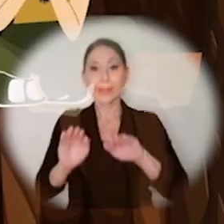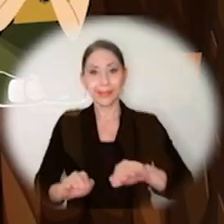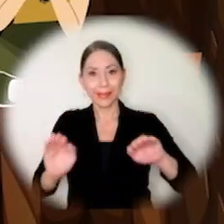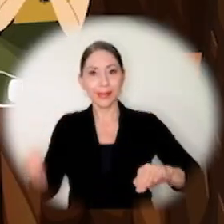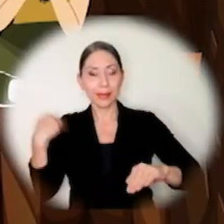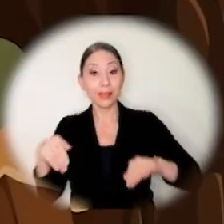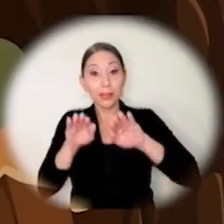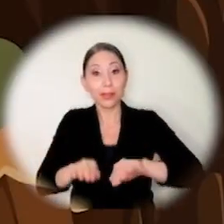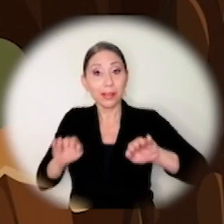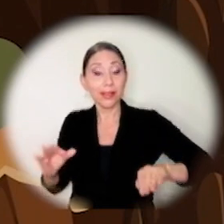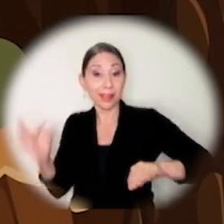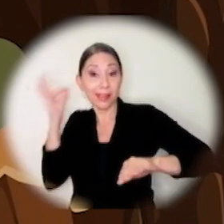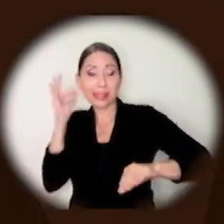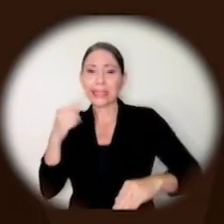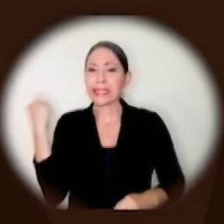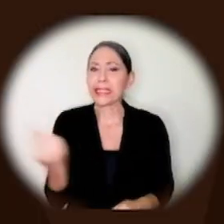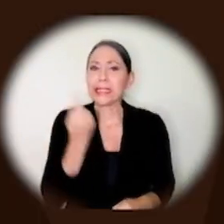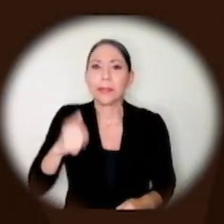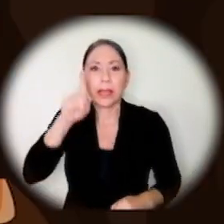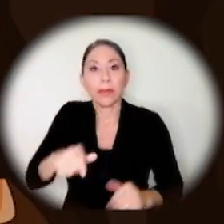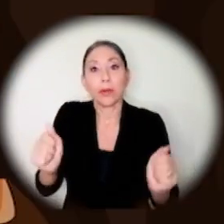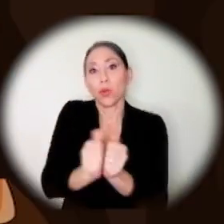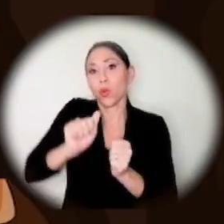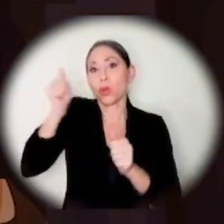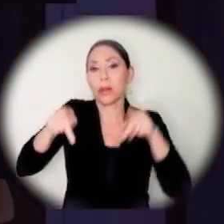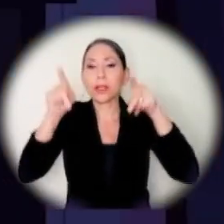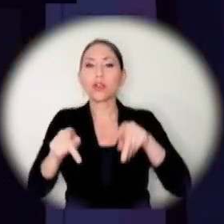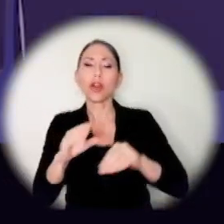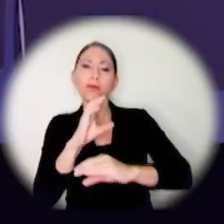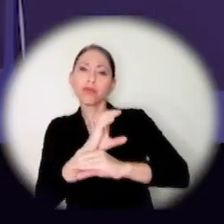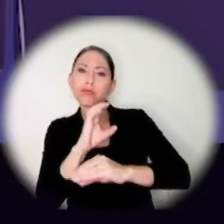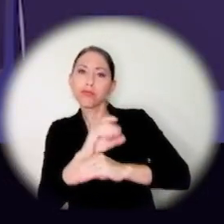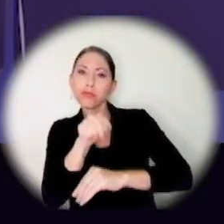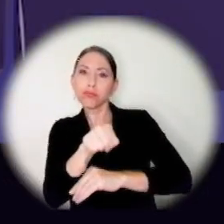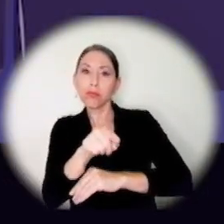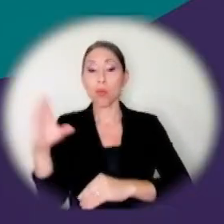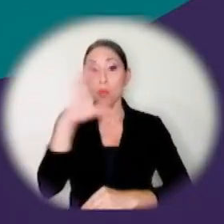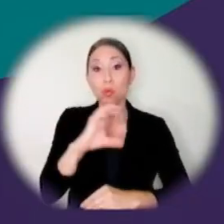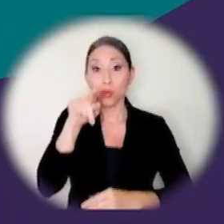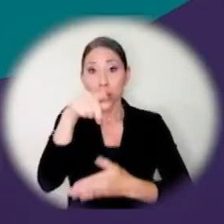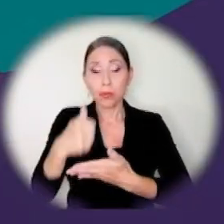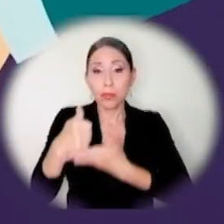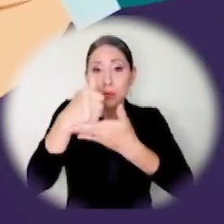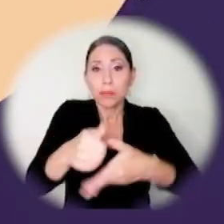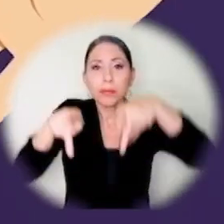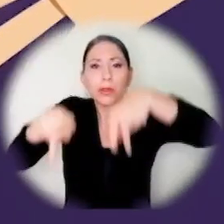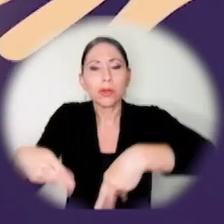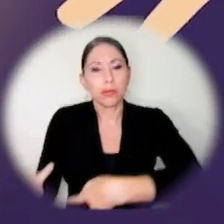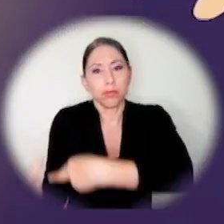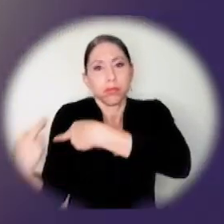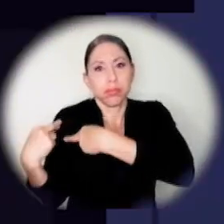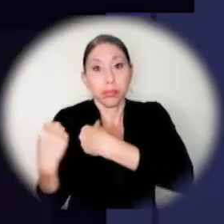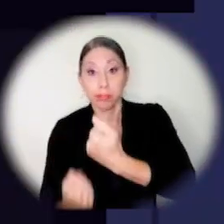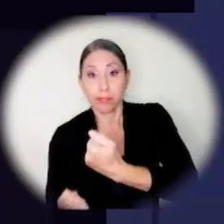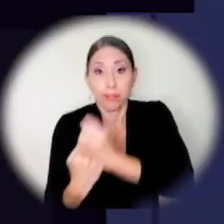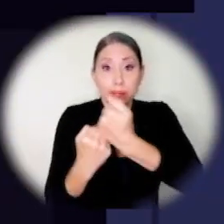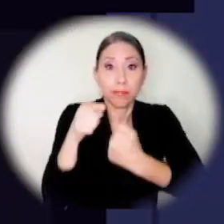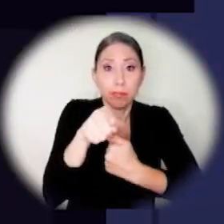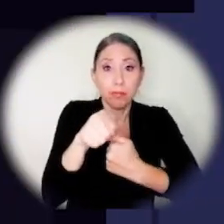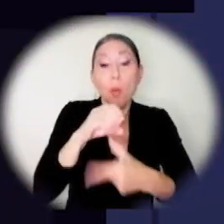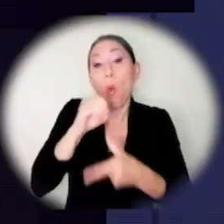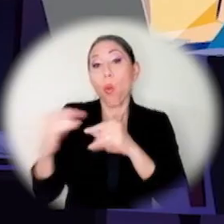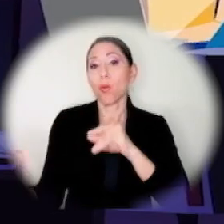Los niños y niñas siempre deben estar acompañados. Busque ayuda en personas responsables que le den apoyo o